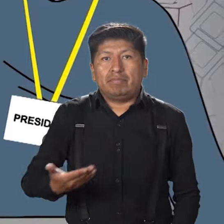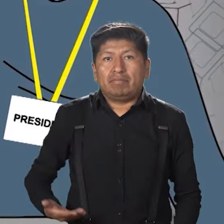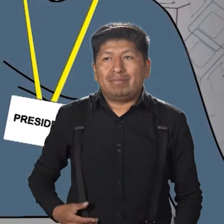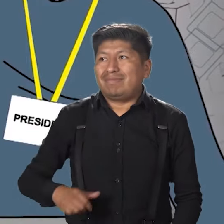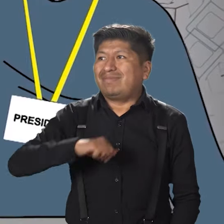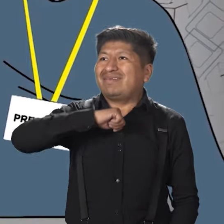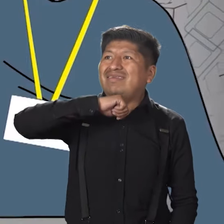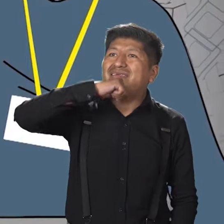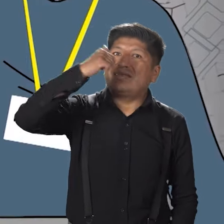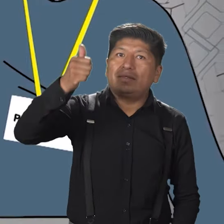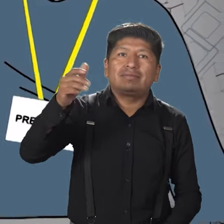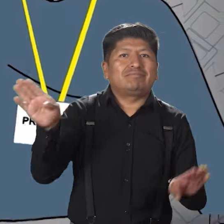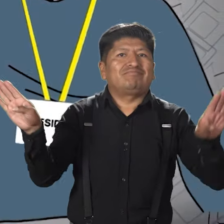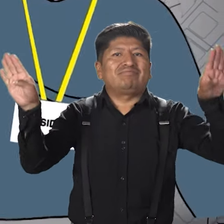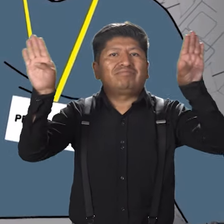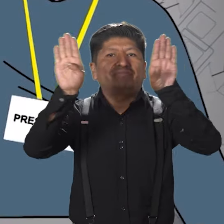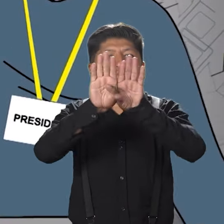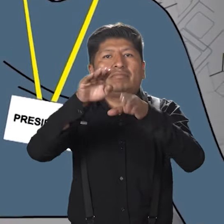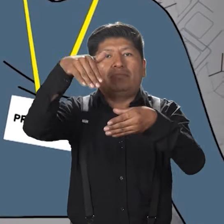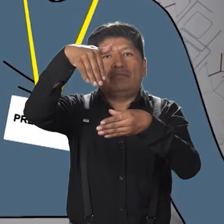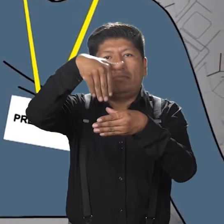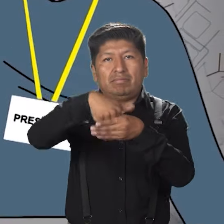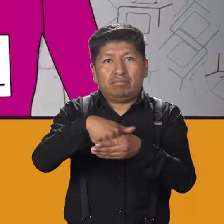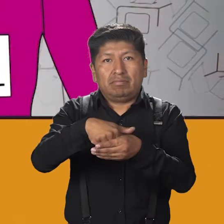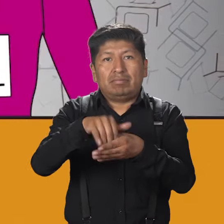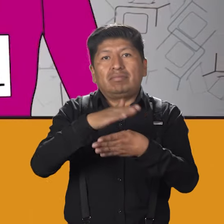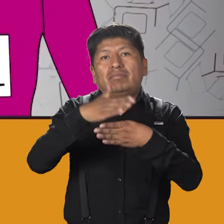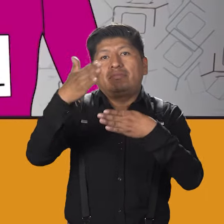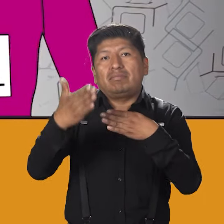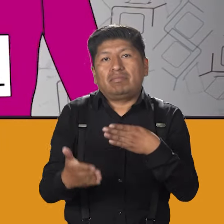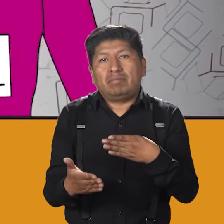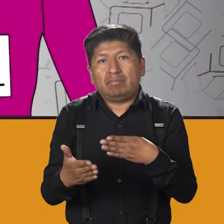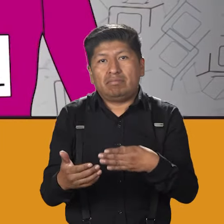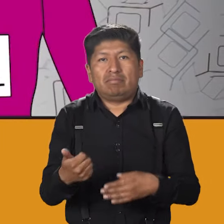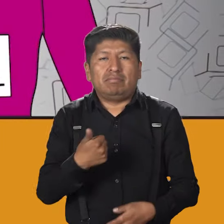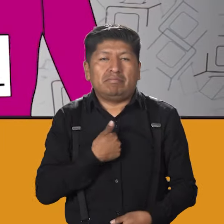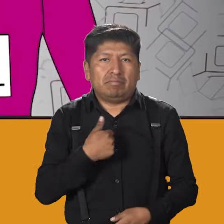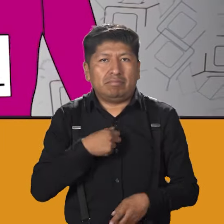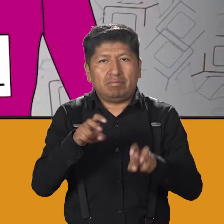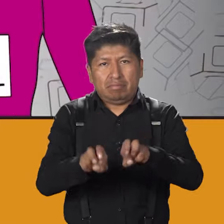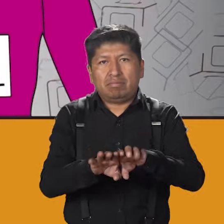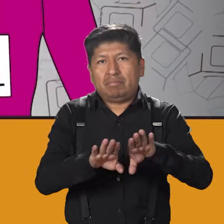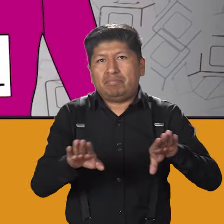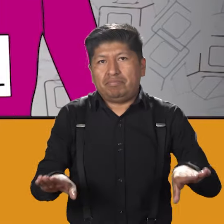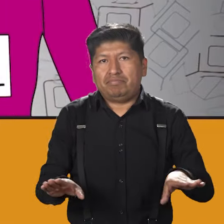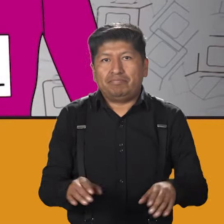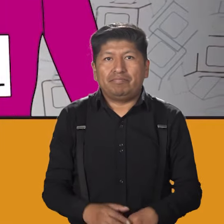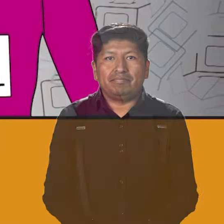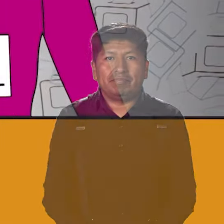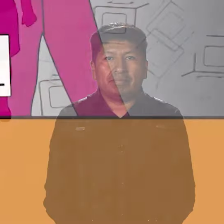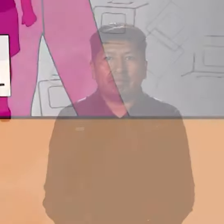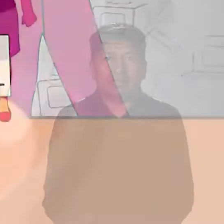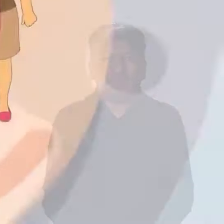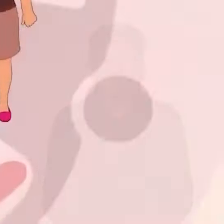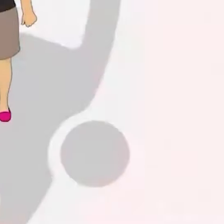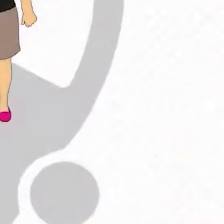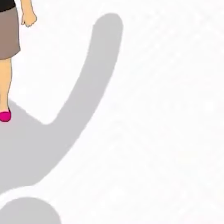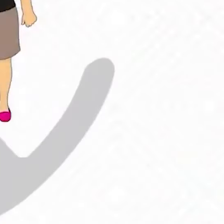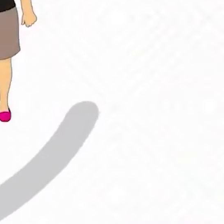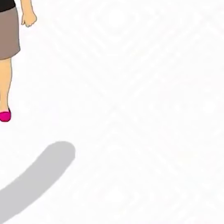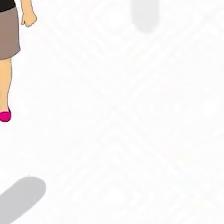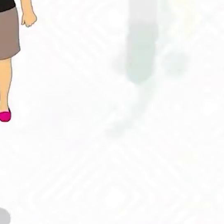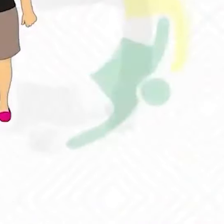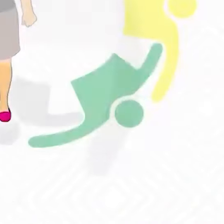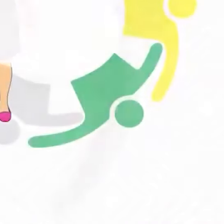de la votación, el presidente exclamará en voz alta: ¡Se cierra la votación! Concluyendo la misma en la mesa de sufragio.